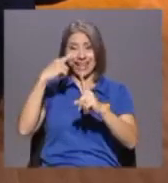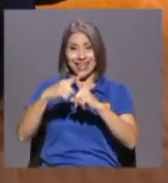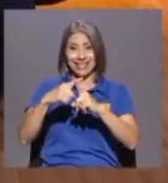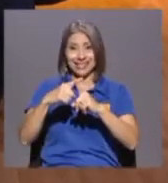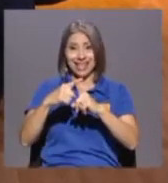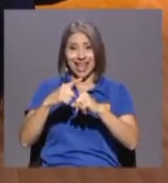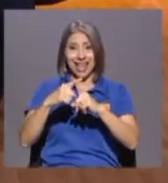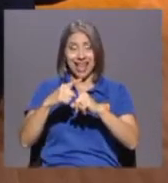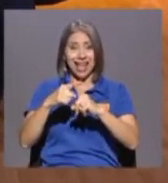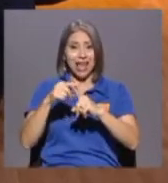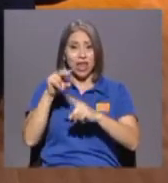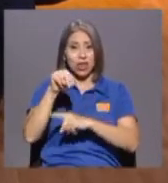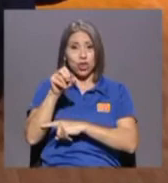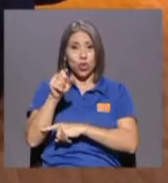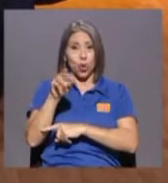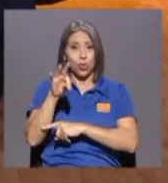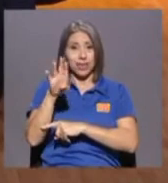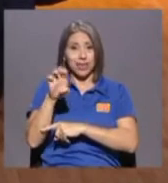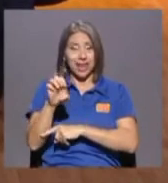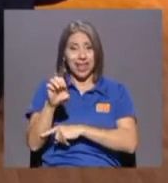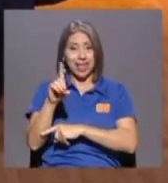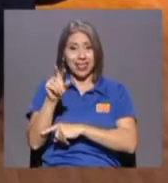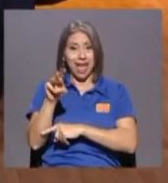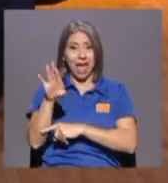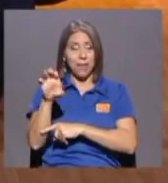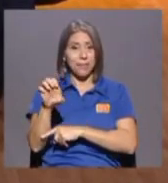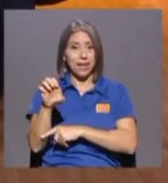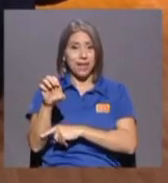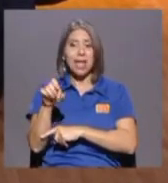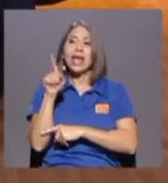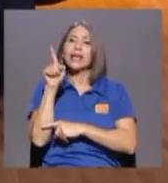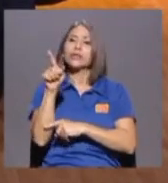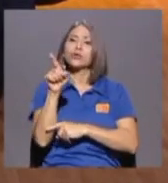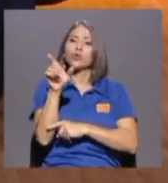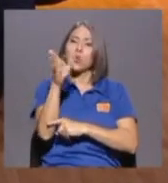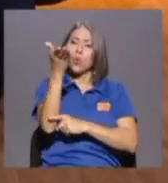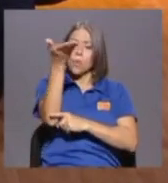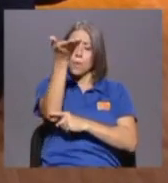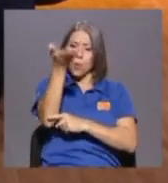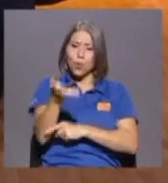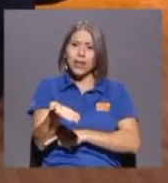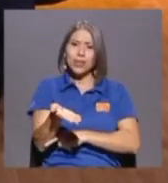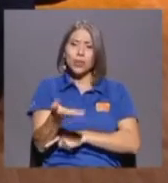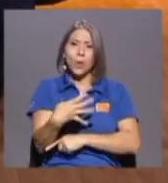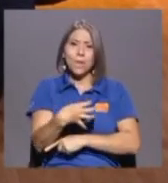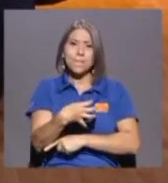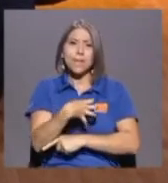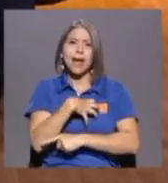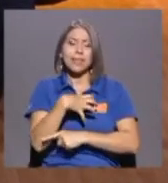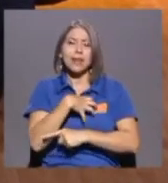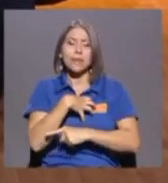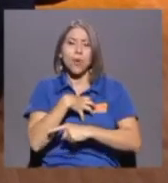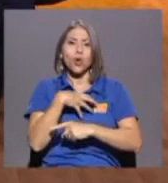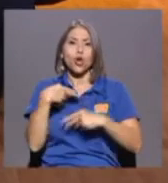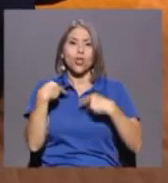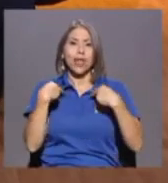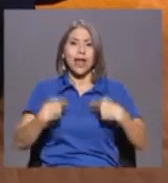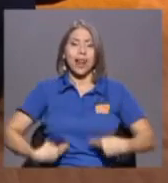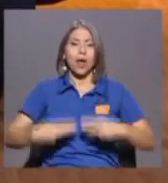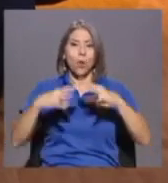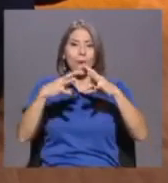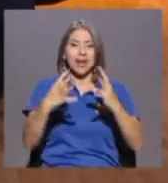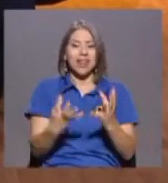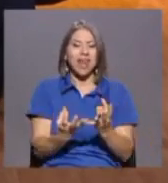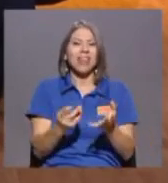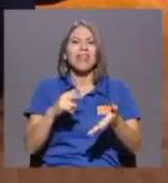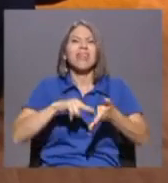humanidad. ¿Qué significa patrimonio de la humanidad? Yo creo que la única manera de tener conciencia